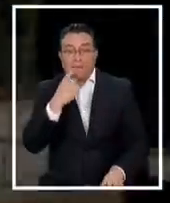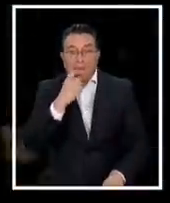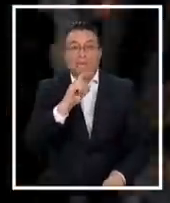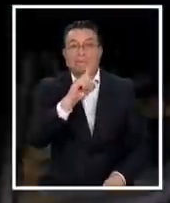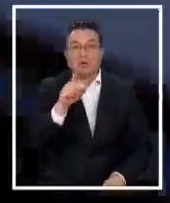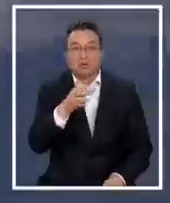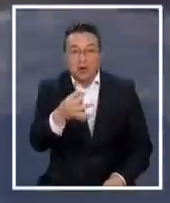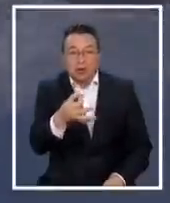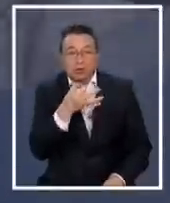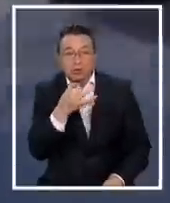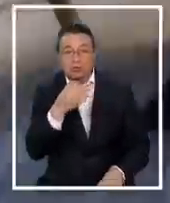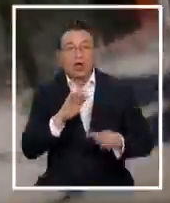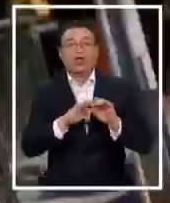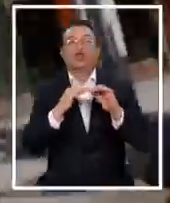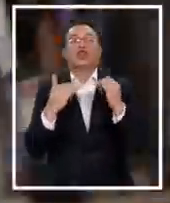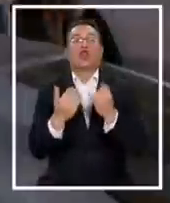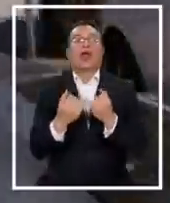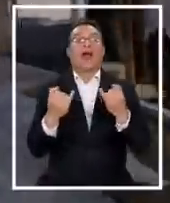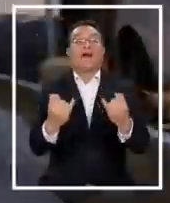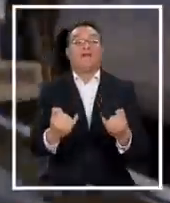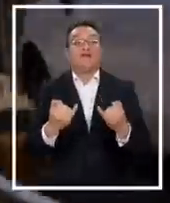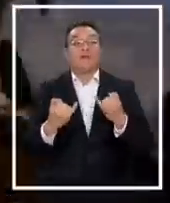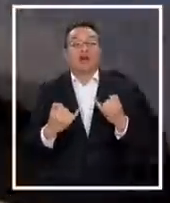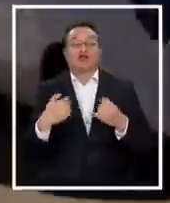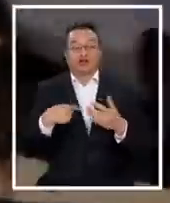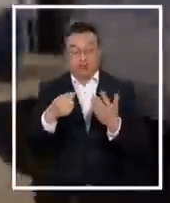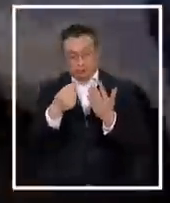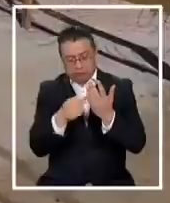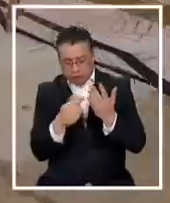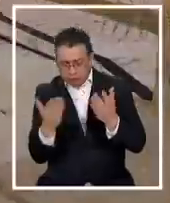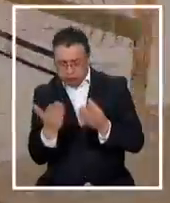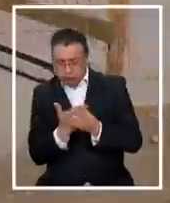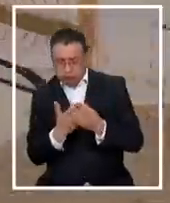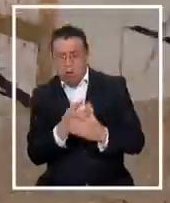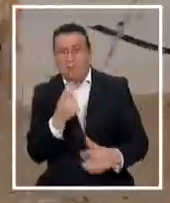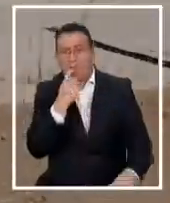su versión de toda la información que hemos validado.